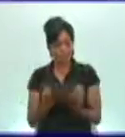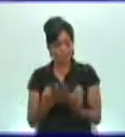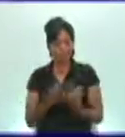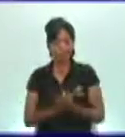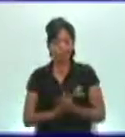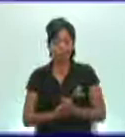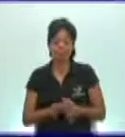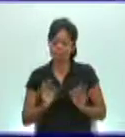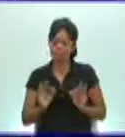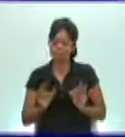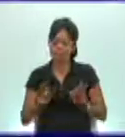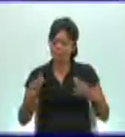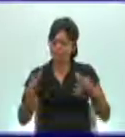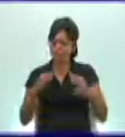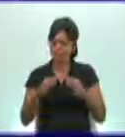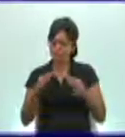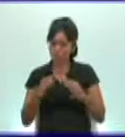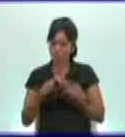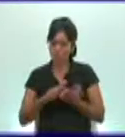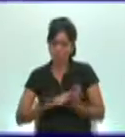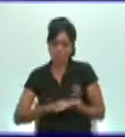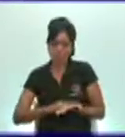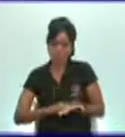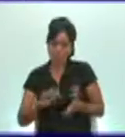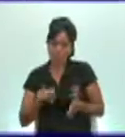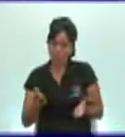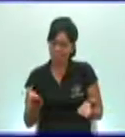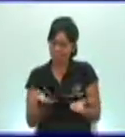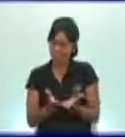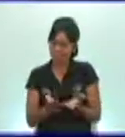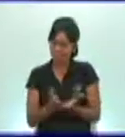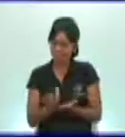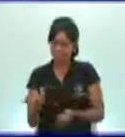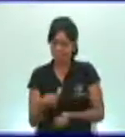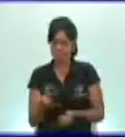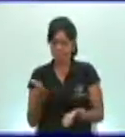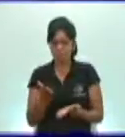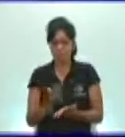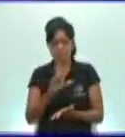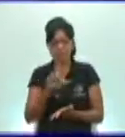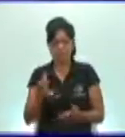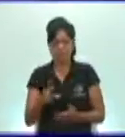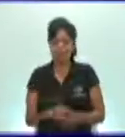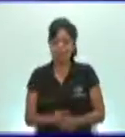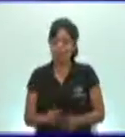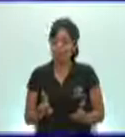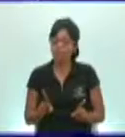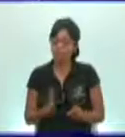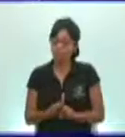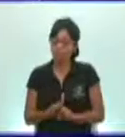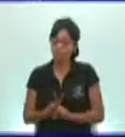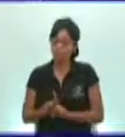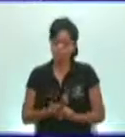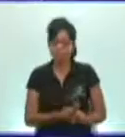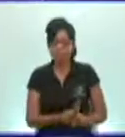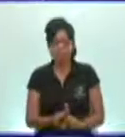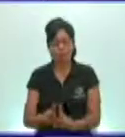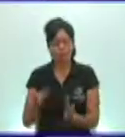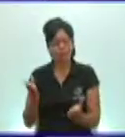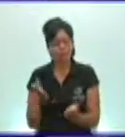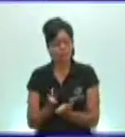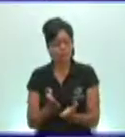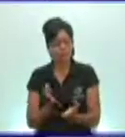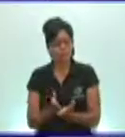sus casas sean una prolongación de la escuela, para juntos continuar transitando por los senderos